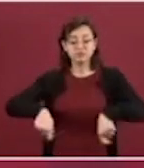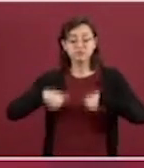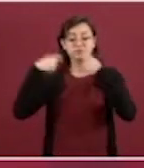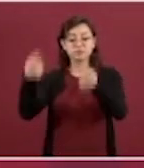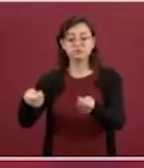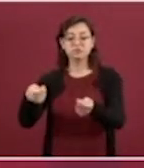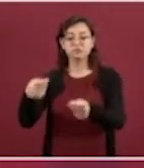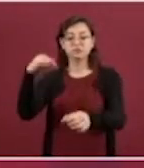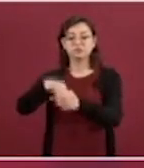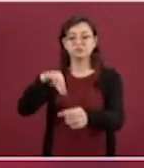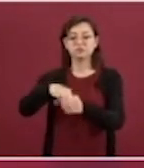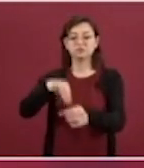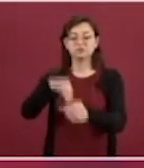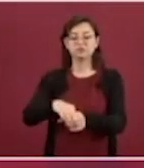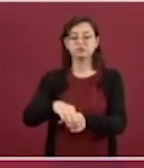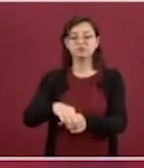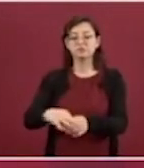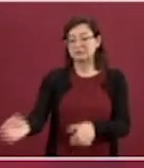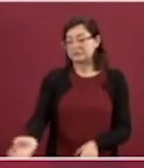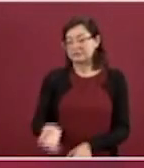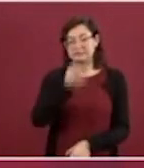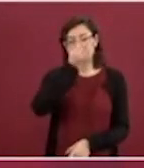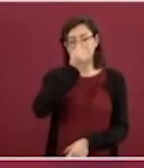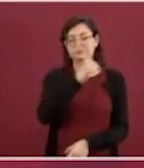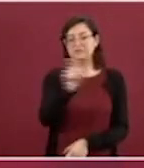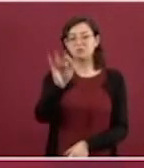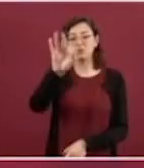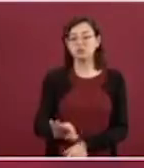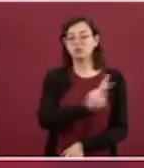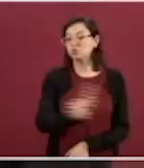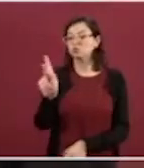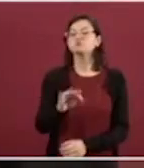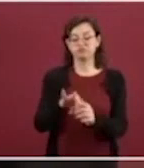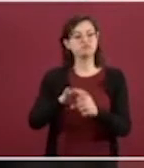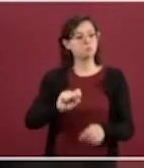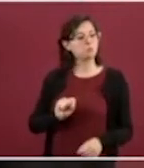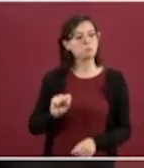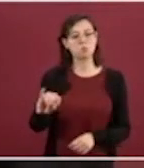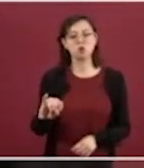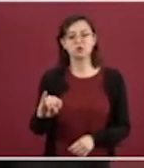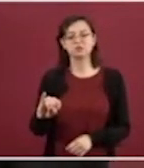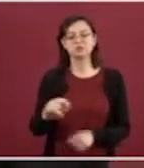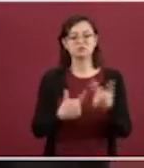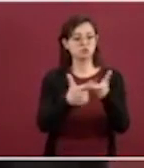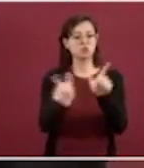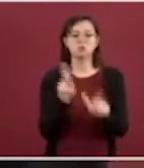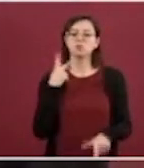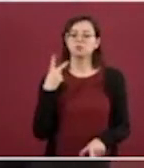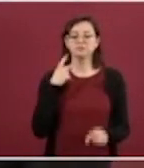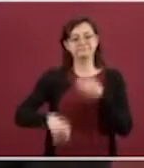y la aprobación fue casi por unanimidad, todos los partidos